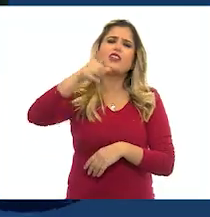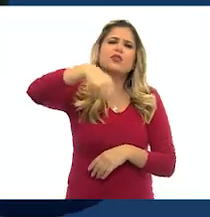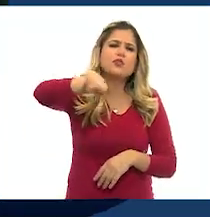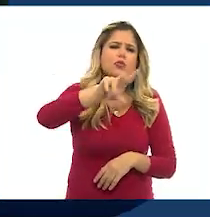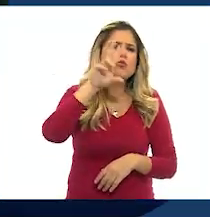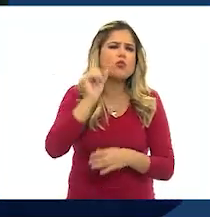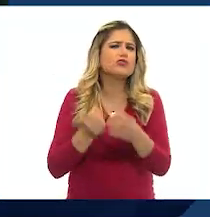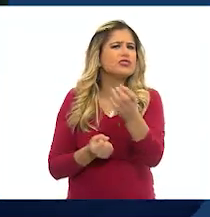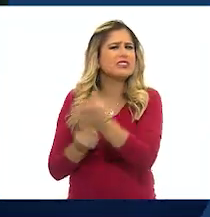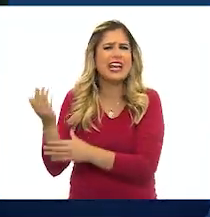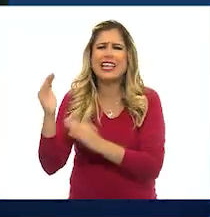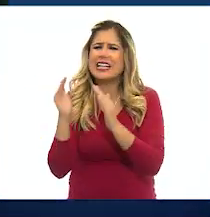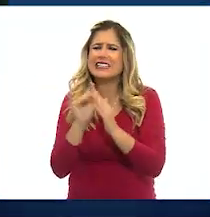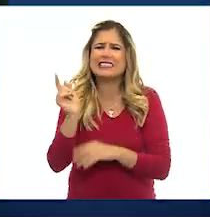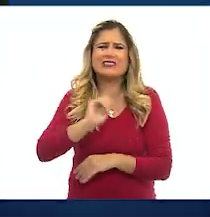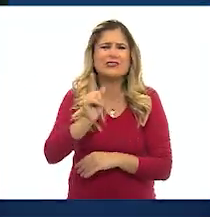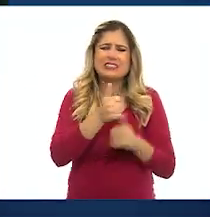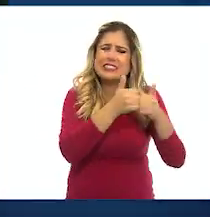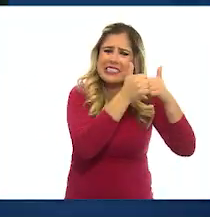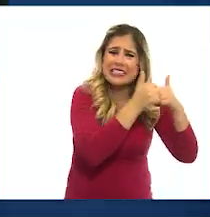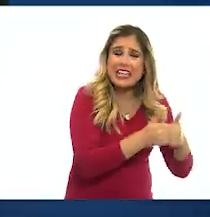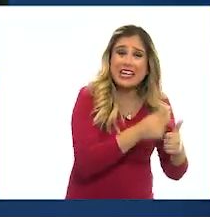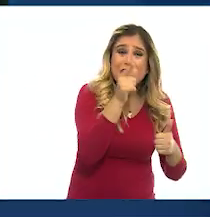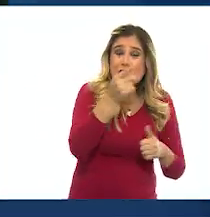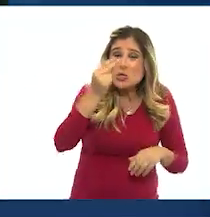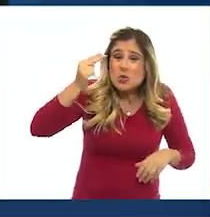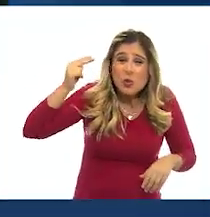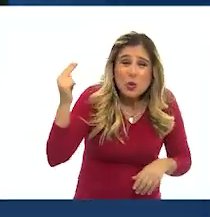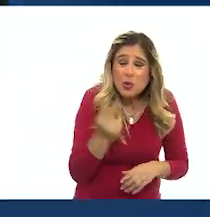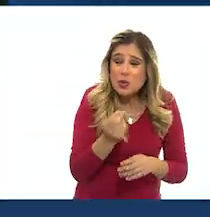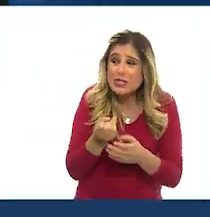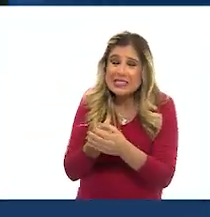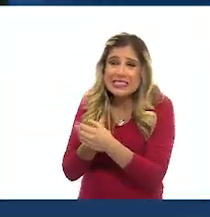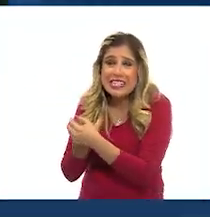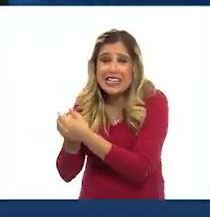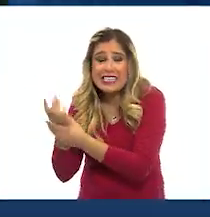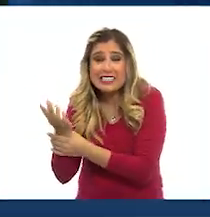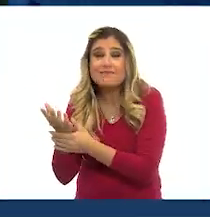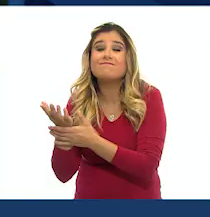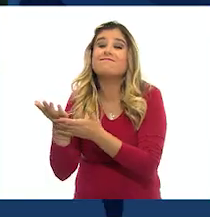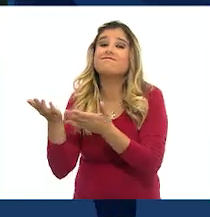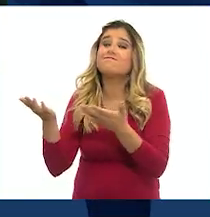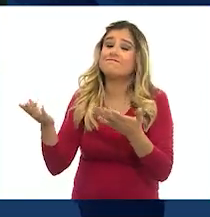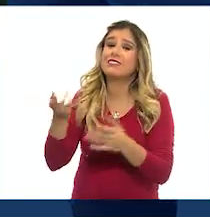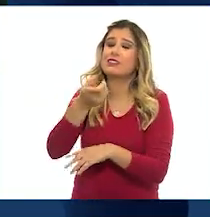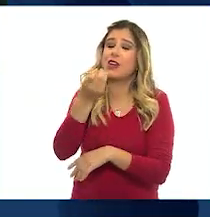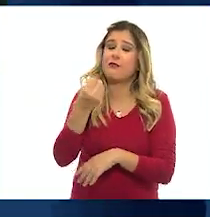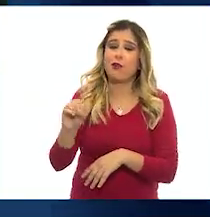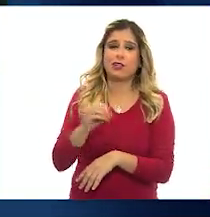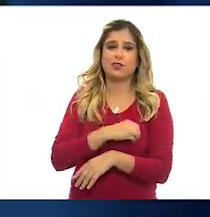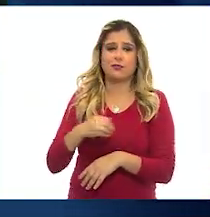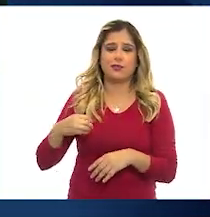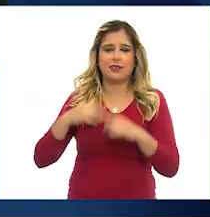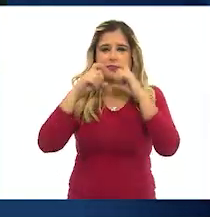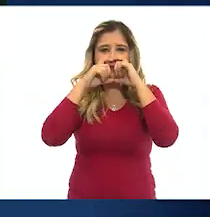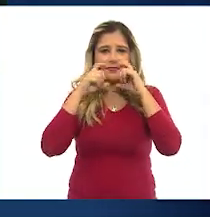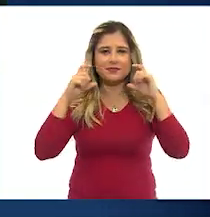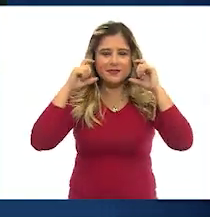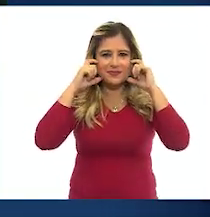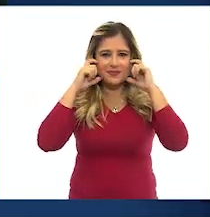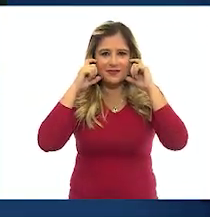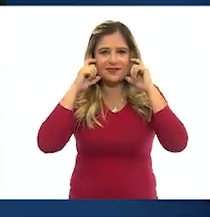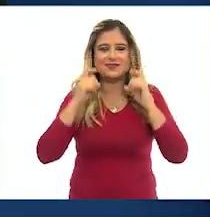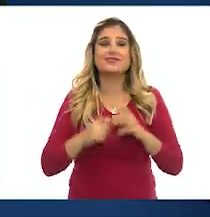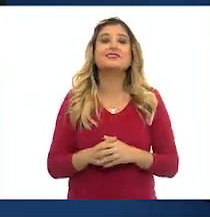no salir de casa a menos que sea muy necesario. Si lo haces, utiliza el